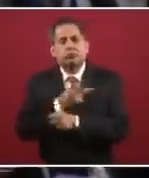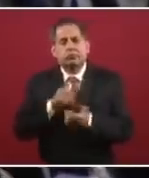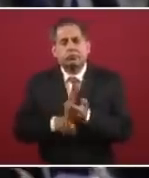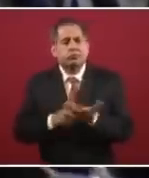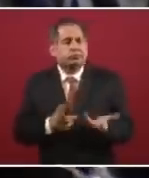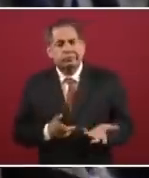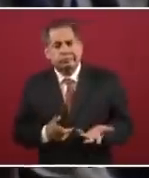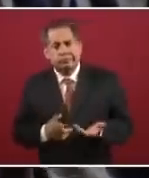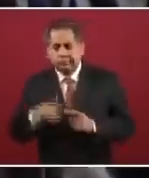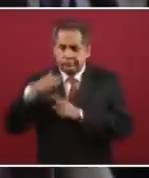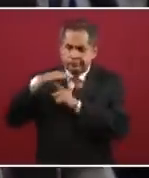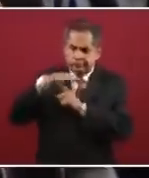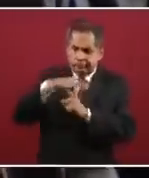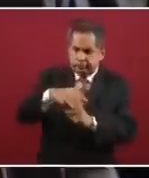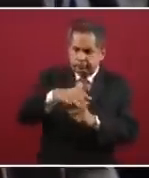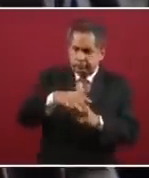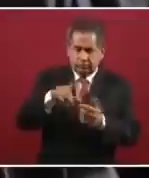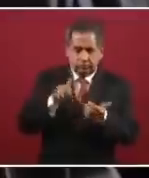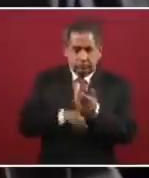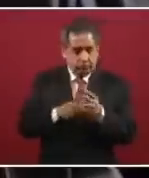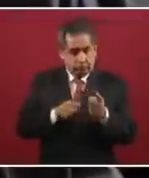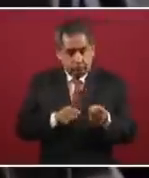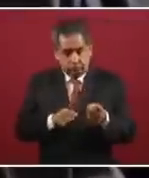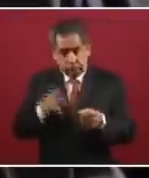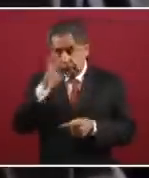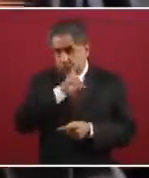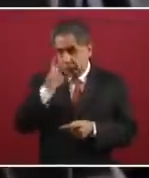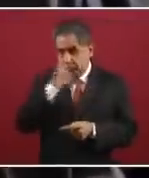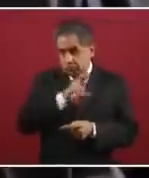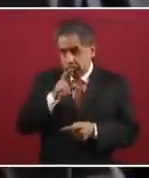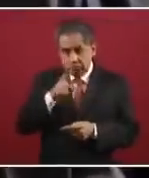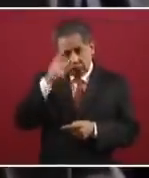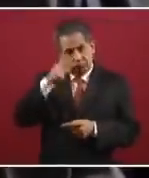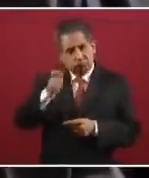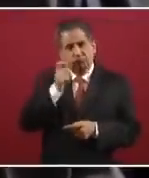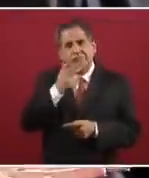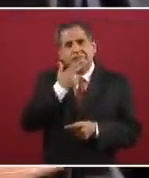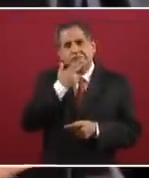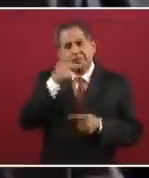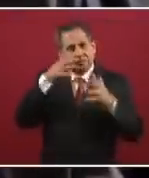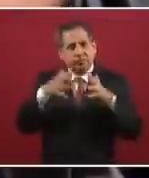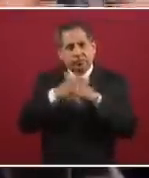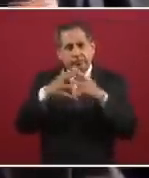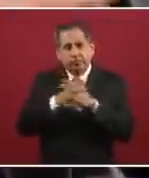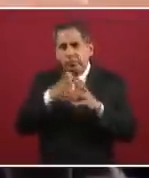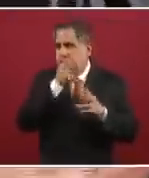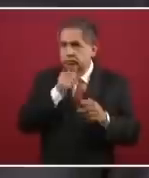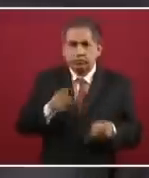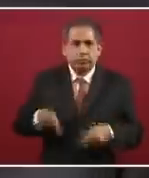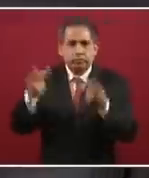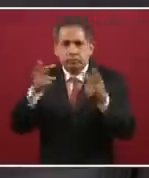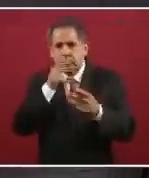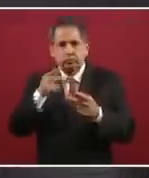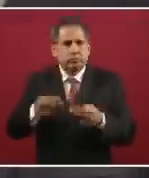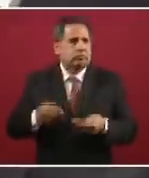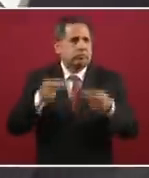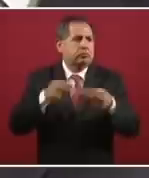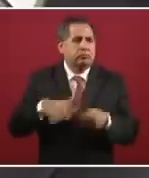con estos helicópteros rusos que son de combate, que no se pueden vender, que no se pueden poner a la